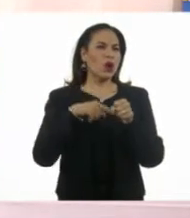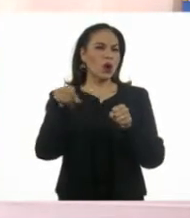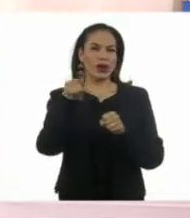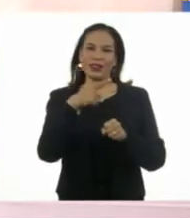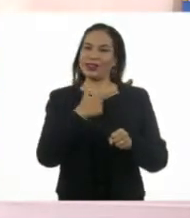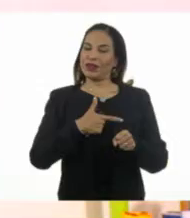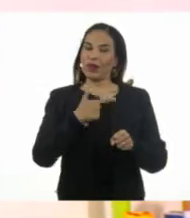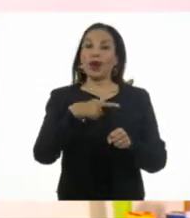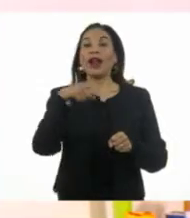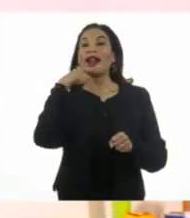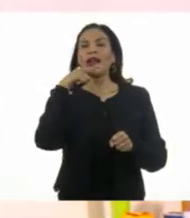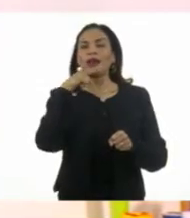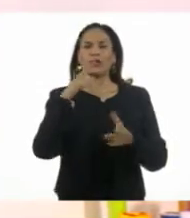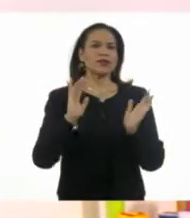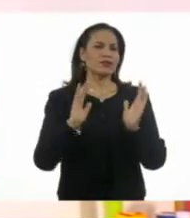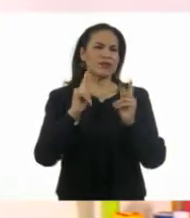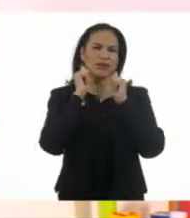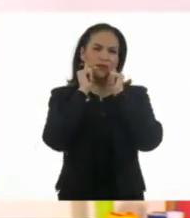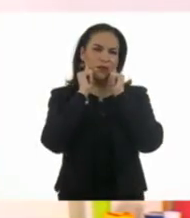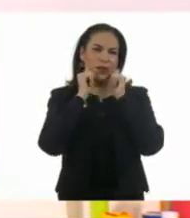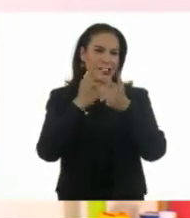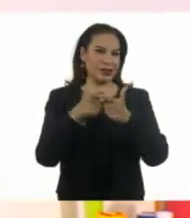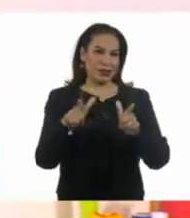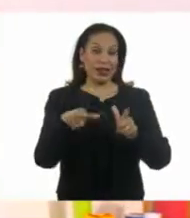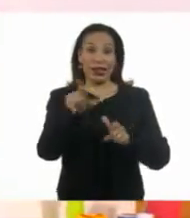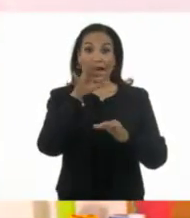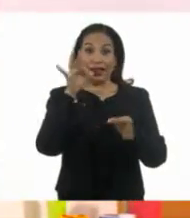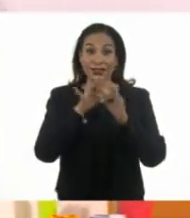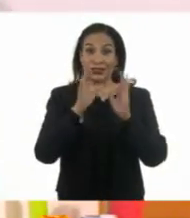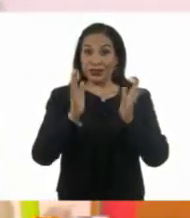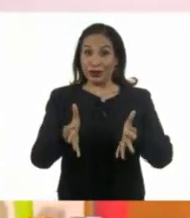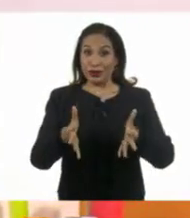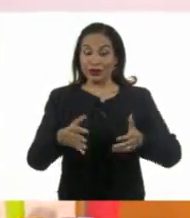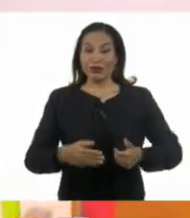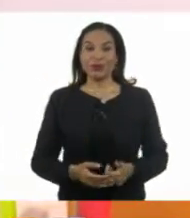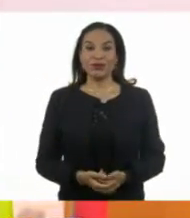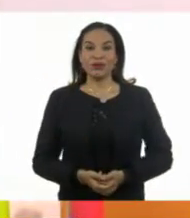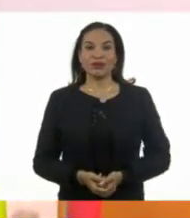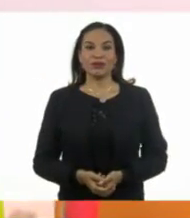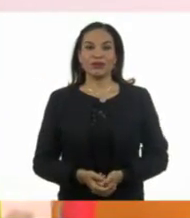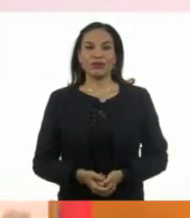que gusten o su lápiz, lo que tengan a la mano. ¿Sí? ¿Están listos?